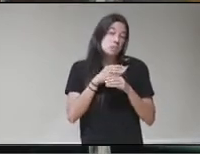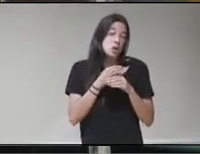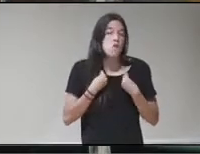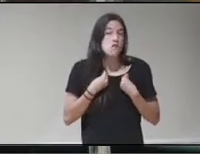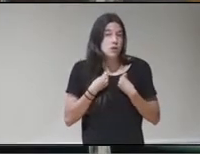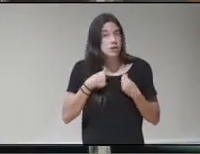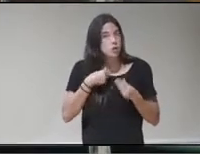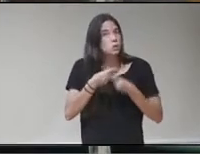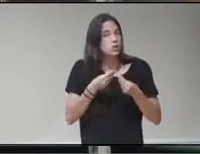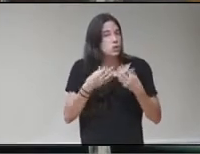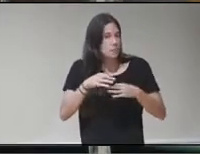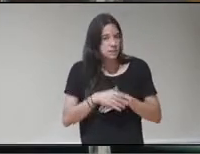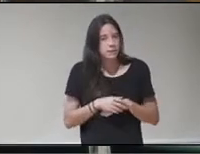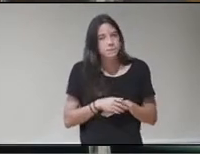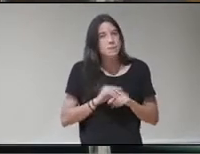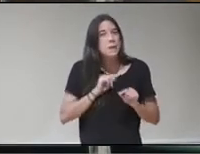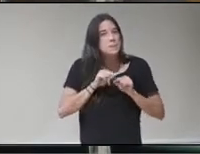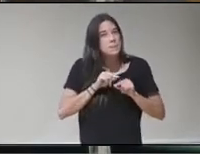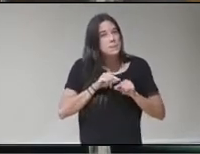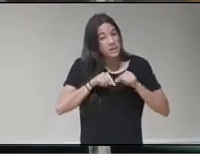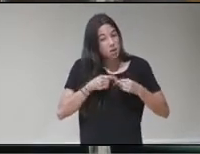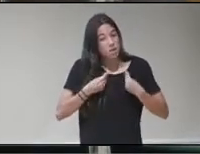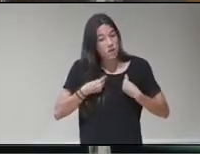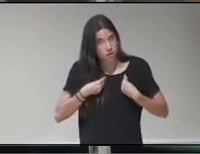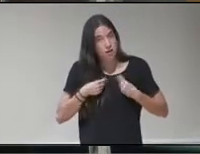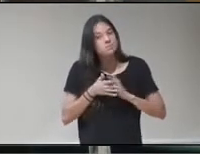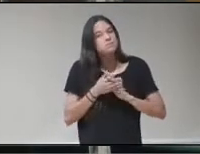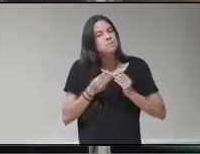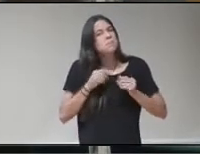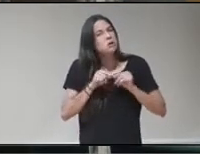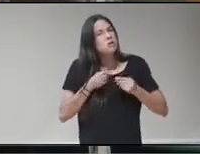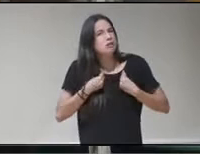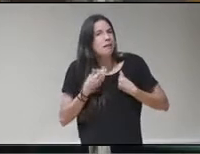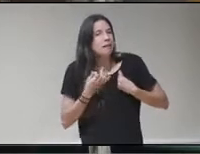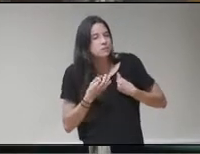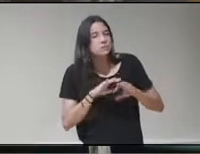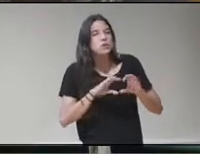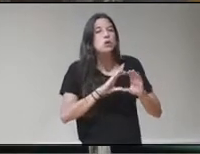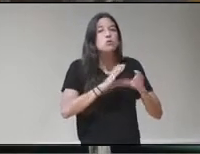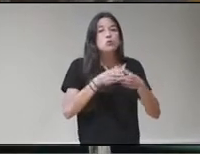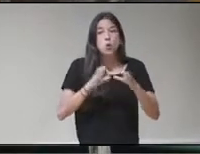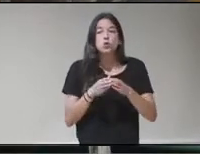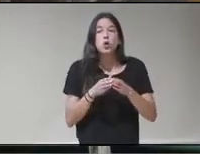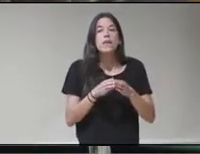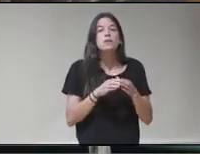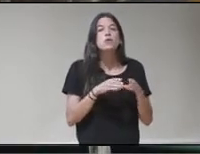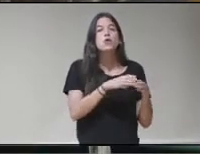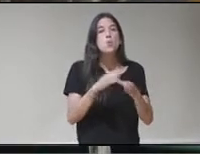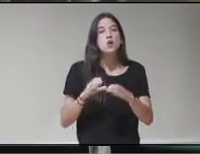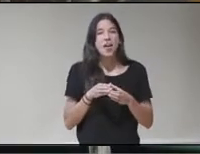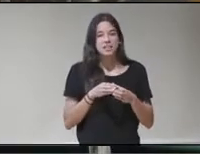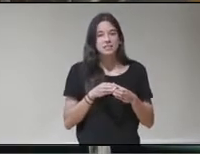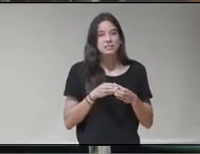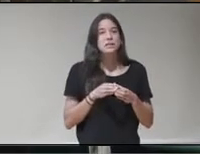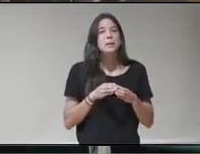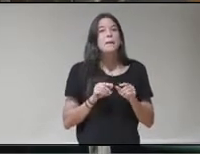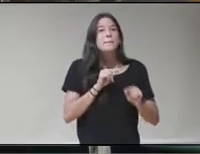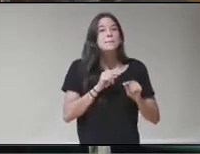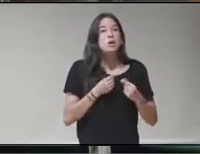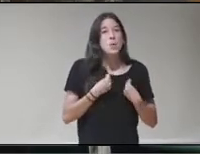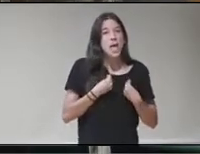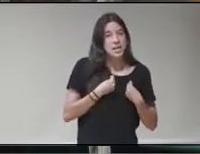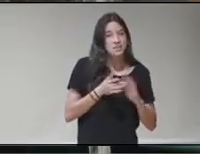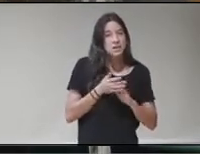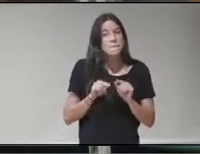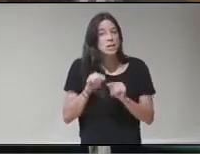Digo, la microbiota autóctona es el conjunto de comunidades microbianas, daos cuenta, comunidades microbianas, no